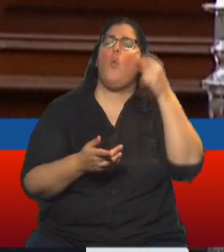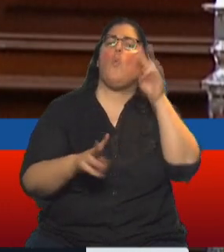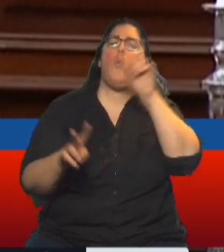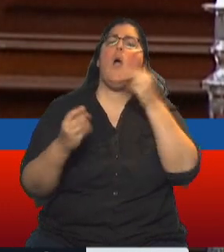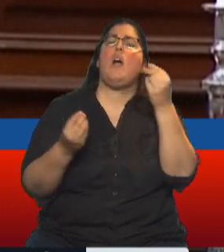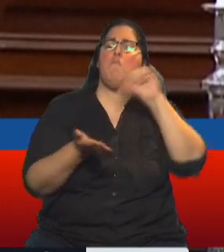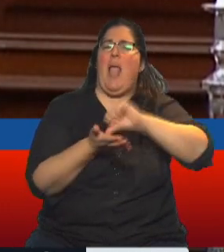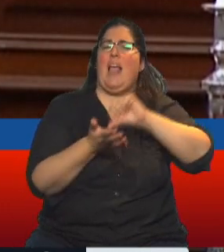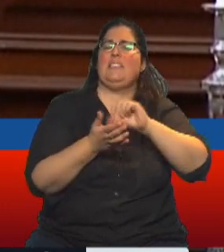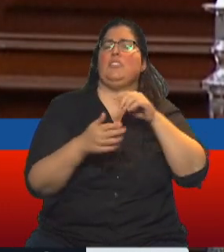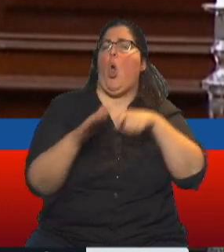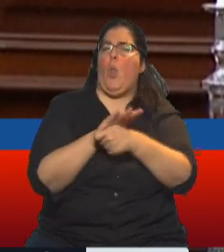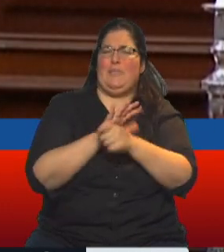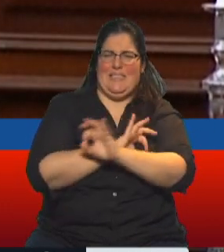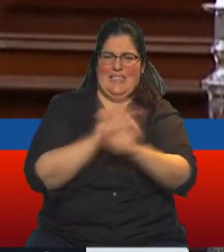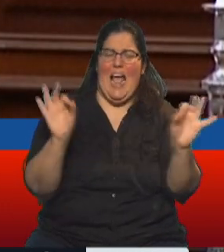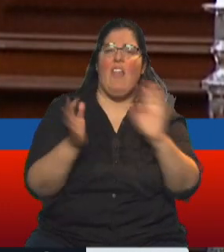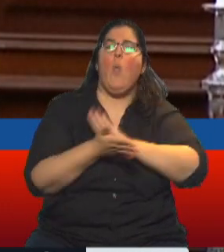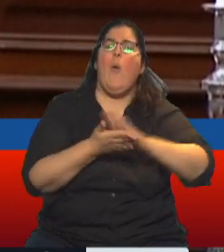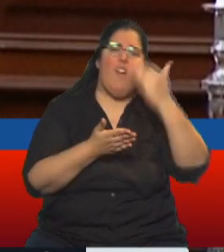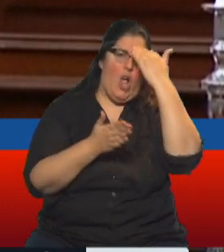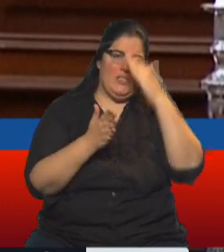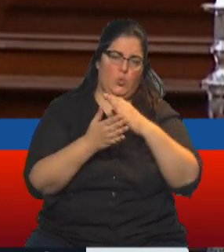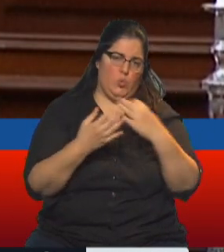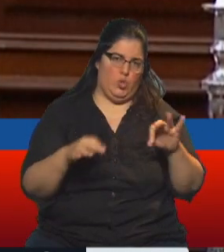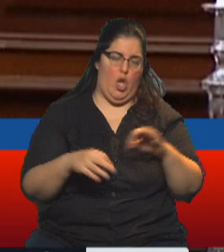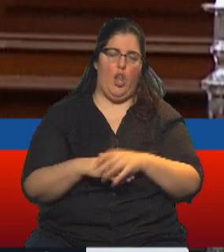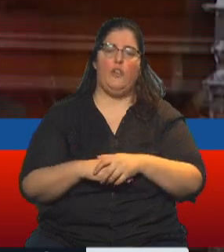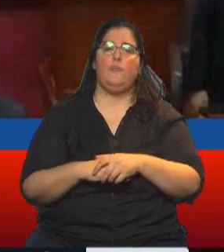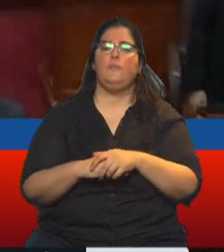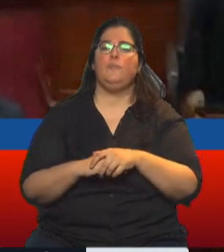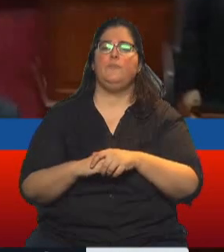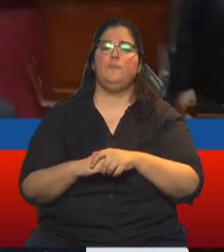corrupción y por una nueva constitución.